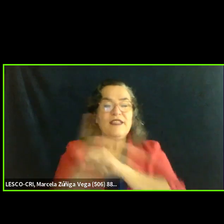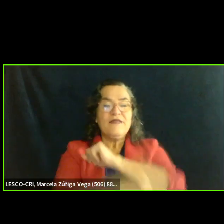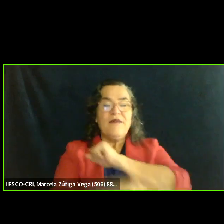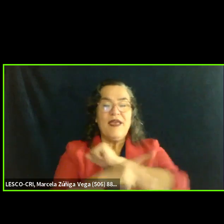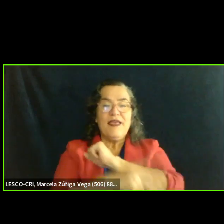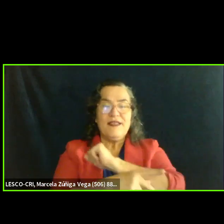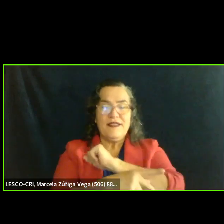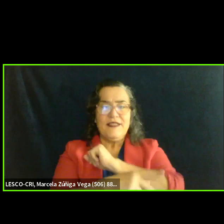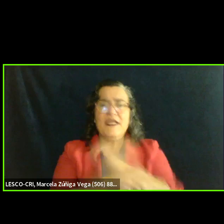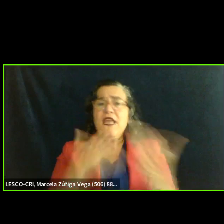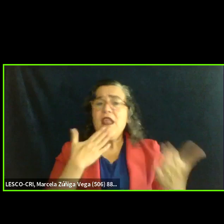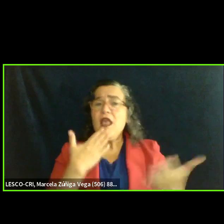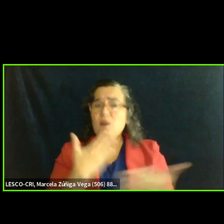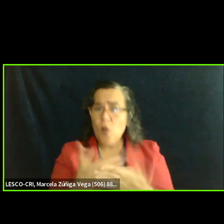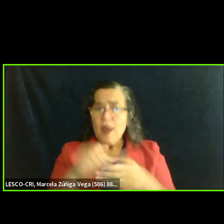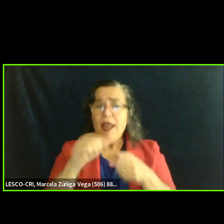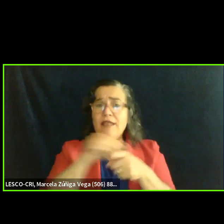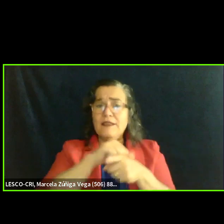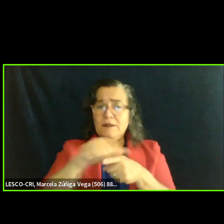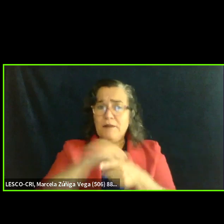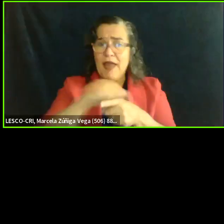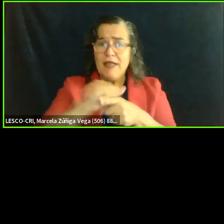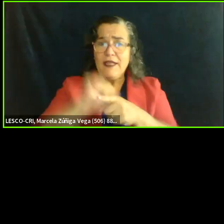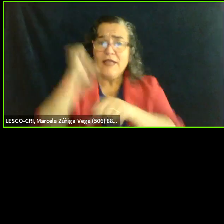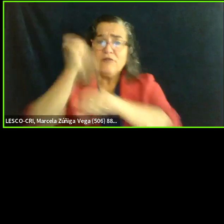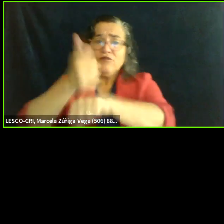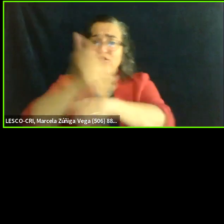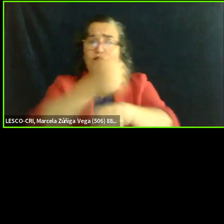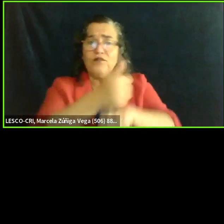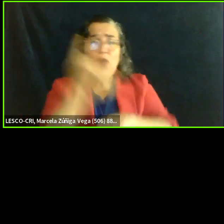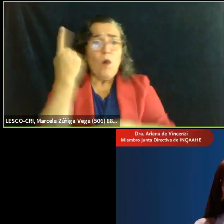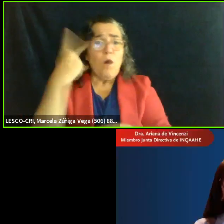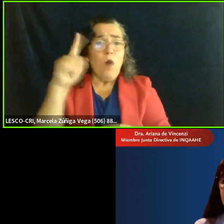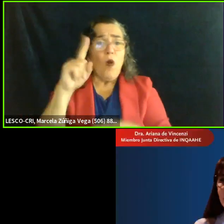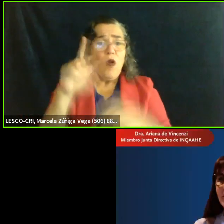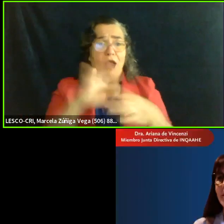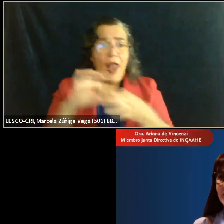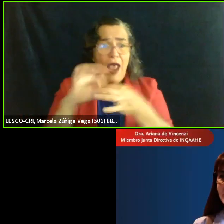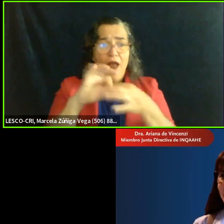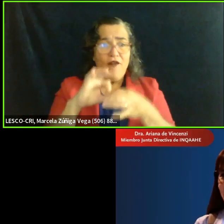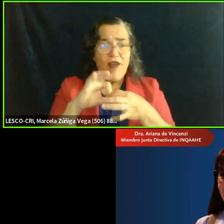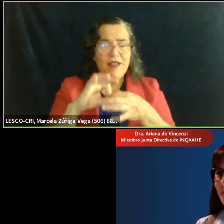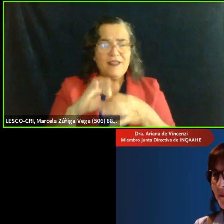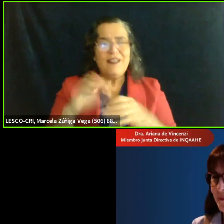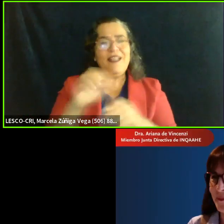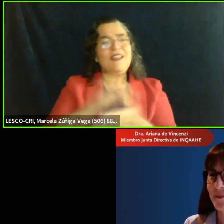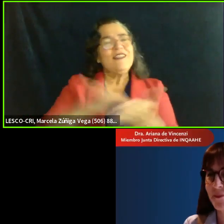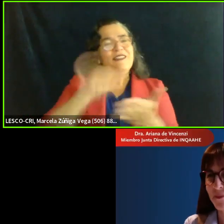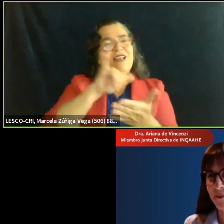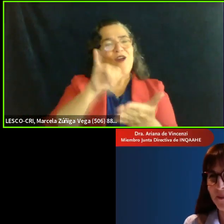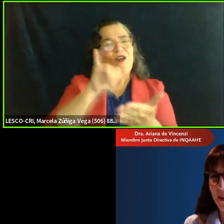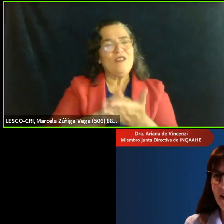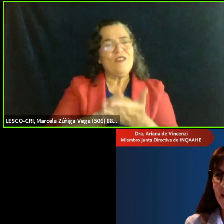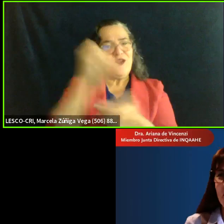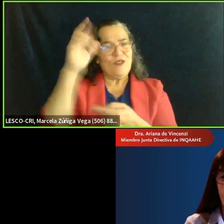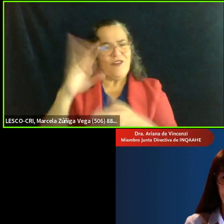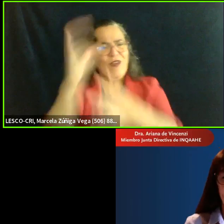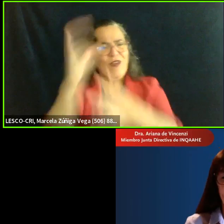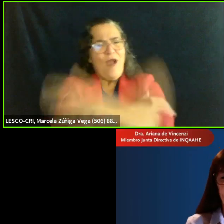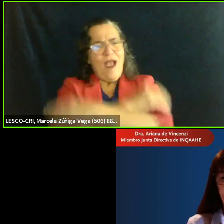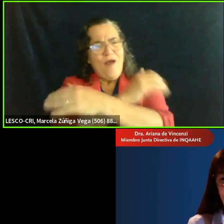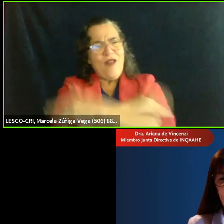buenas prácticas diseñadas por la red. Doctora, desde San José, Costa Rica, le envío un fuerte abrazo allá a Buenos Aires, Argentina. La